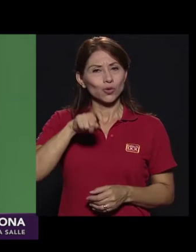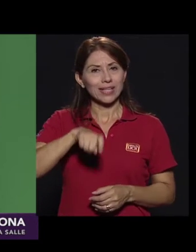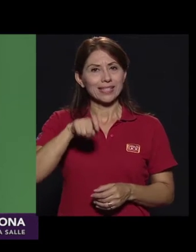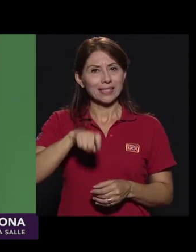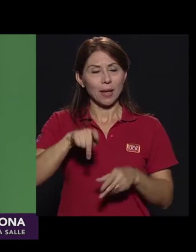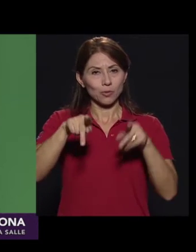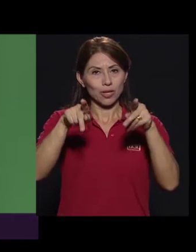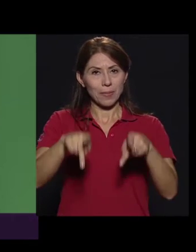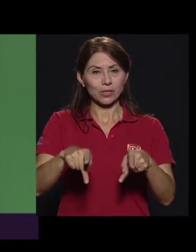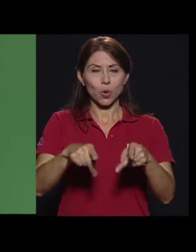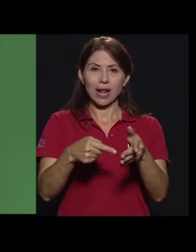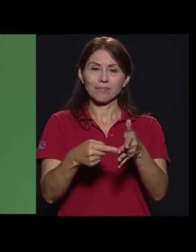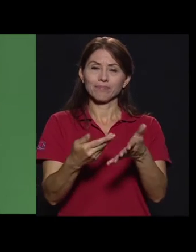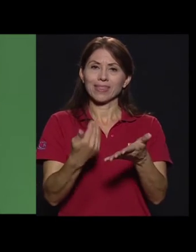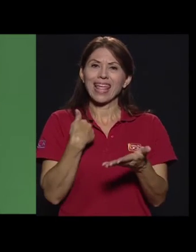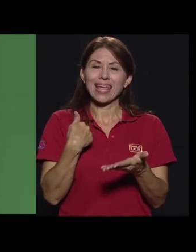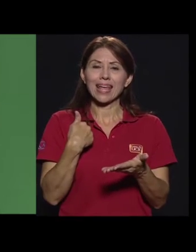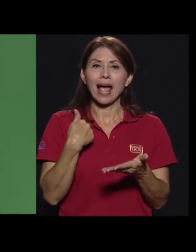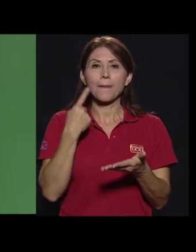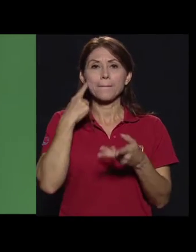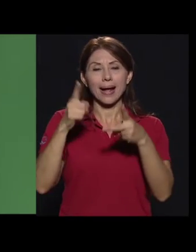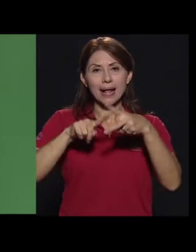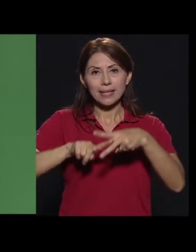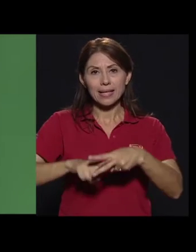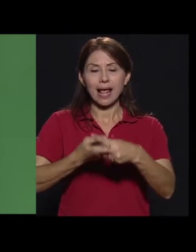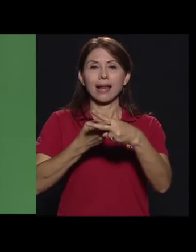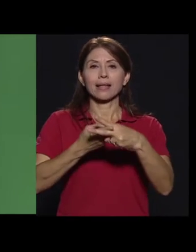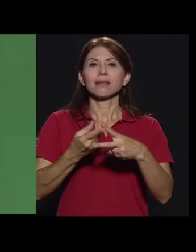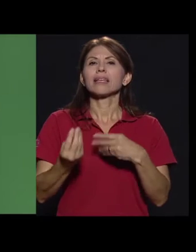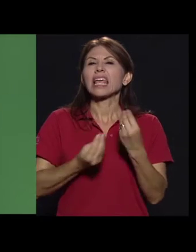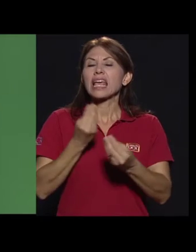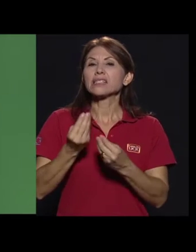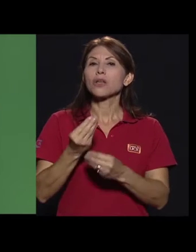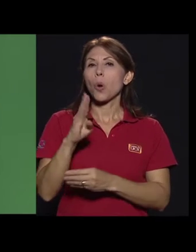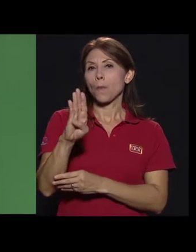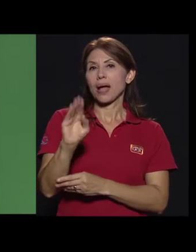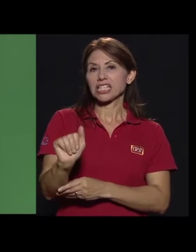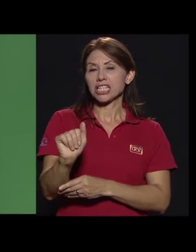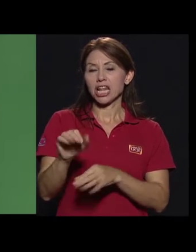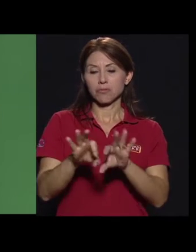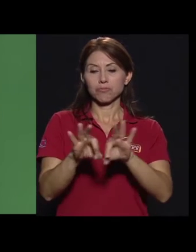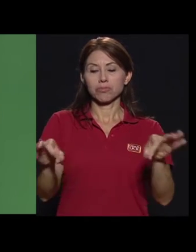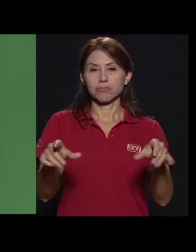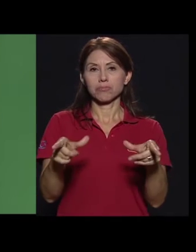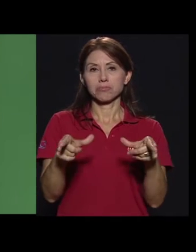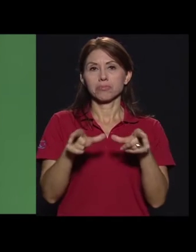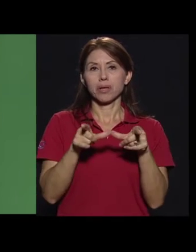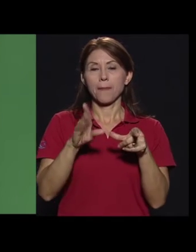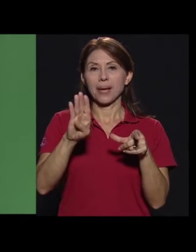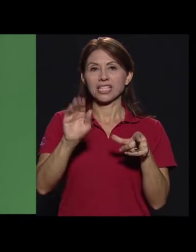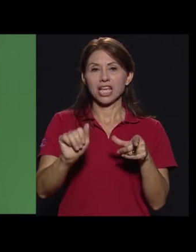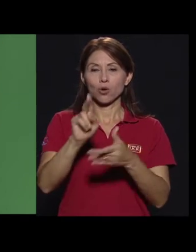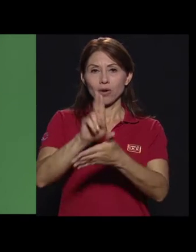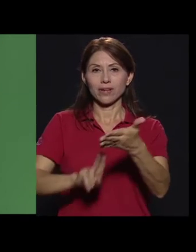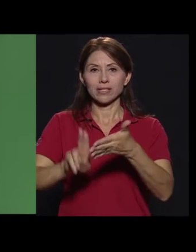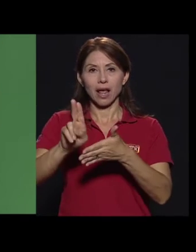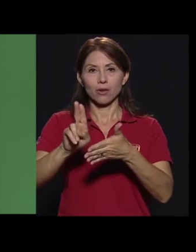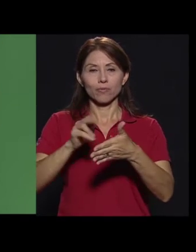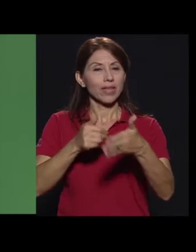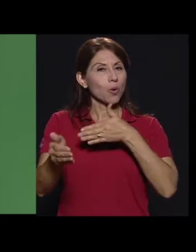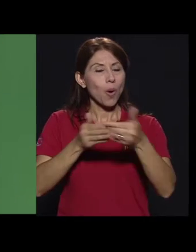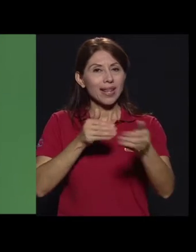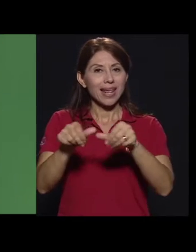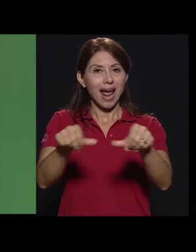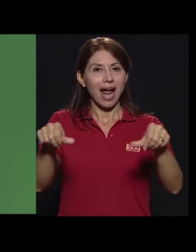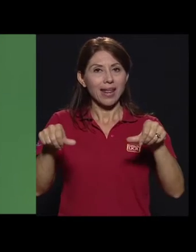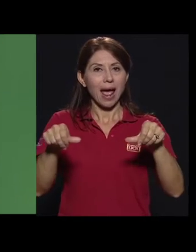entrar al técnico, es un bachiller en universitario, un bachiller universitario, en cualquier área, pero que de una u